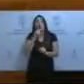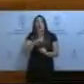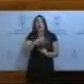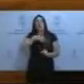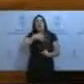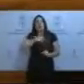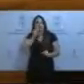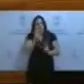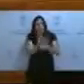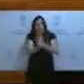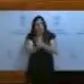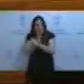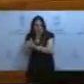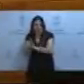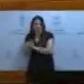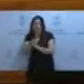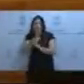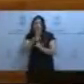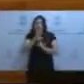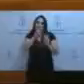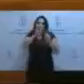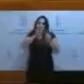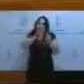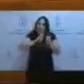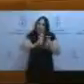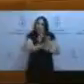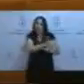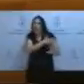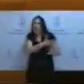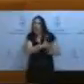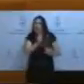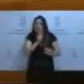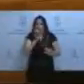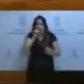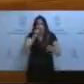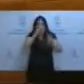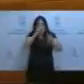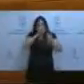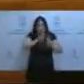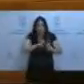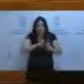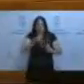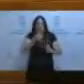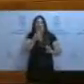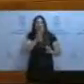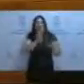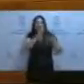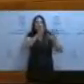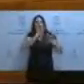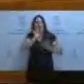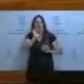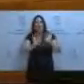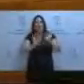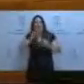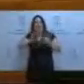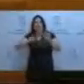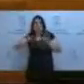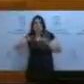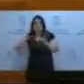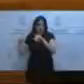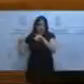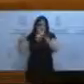turismo. Y una analiza cómo había sido hasta entonces, se analiza ese turismo en la Sierra de la Pulvera, donde dice que llega que el 90% de la gente que va a ese